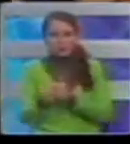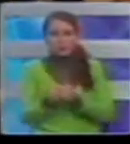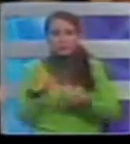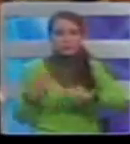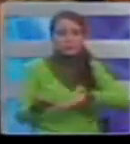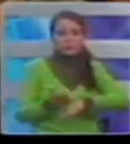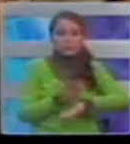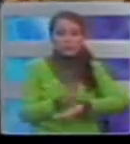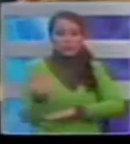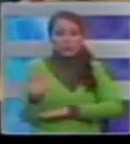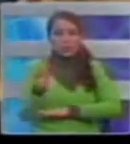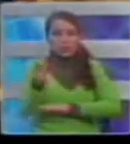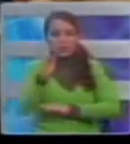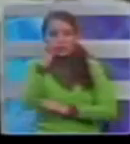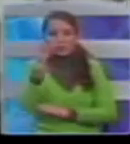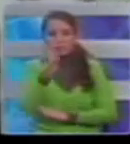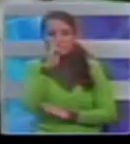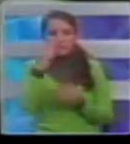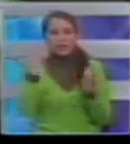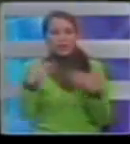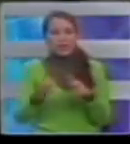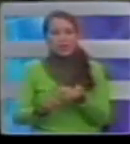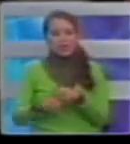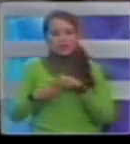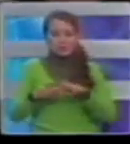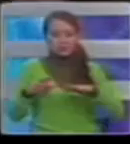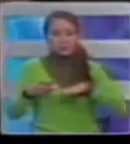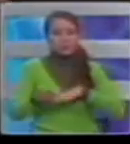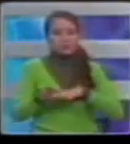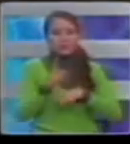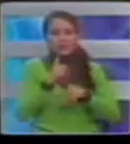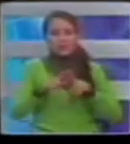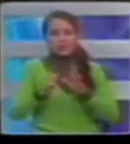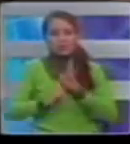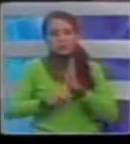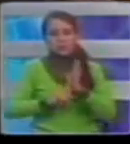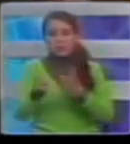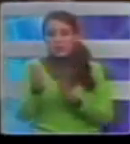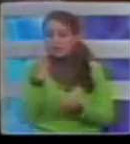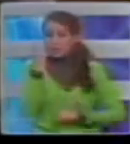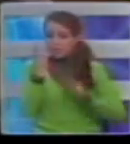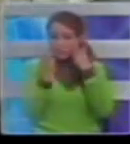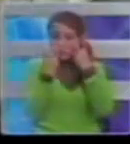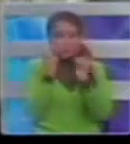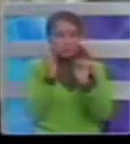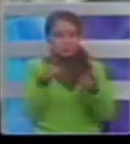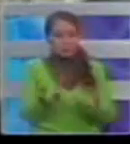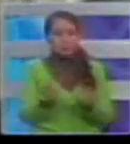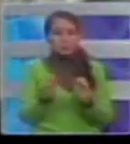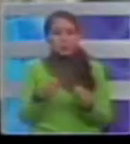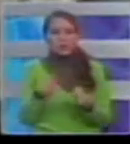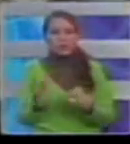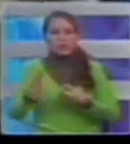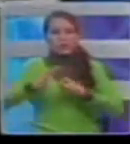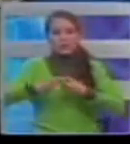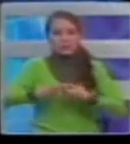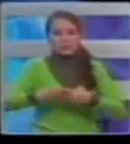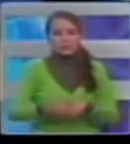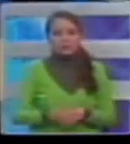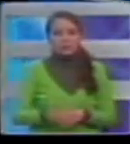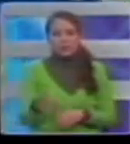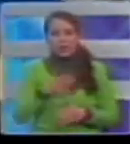pasado lunes 20 de junio se está desarrollando esta exhibición, donde los visitantes del centro comercial también pueden ser